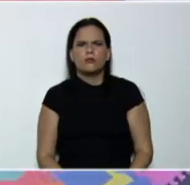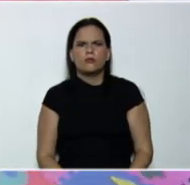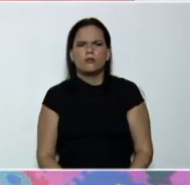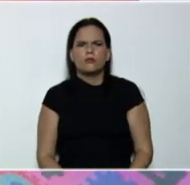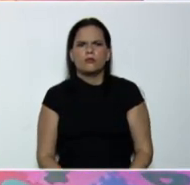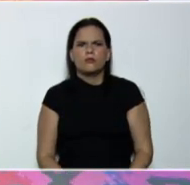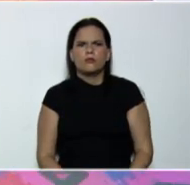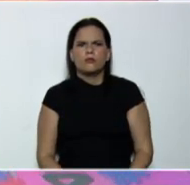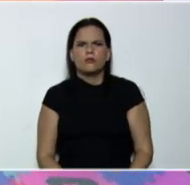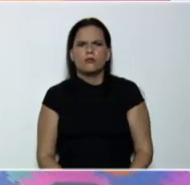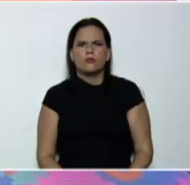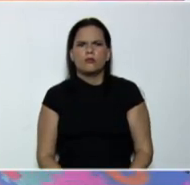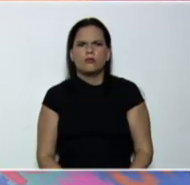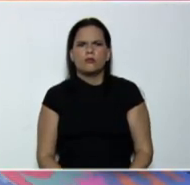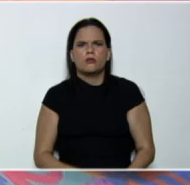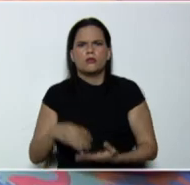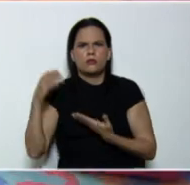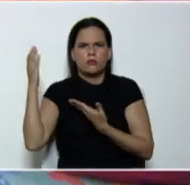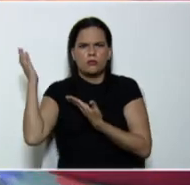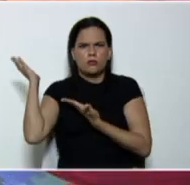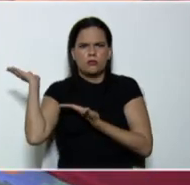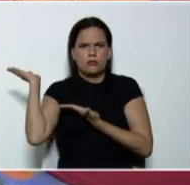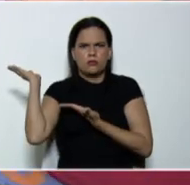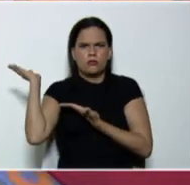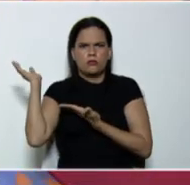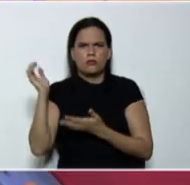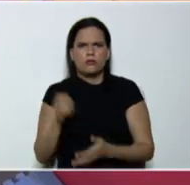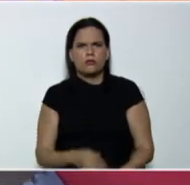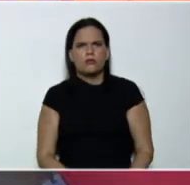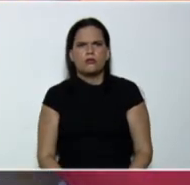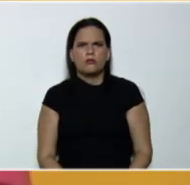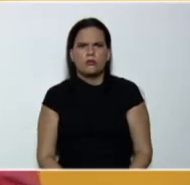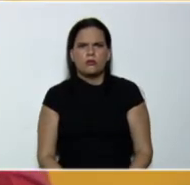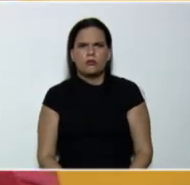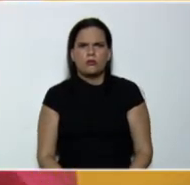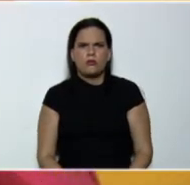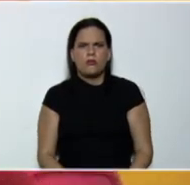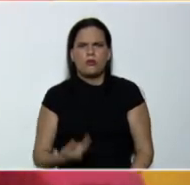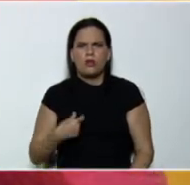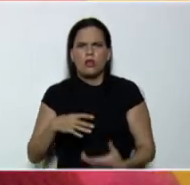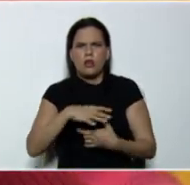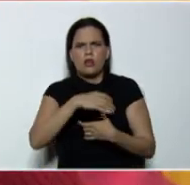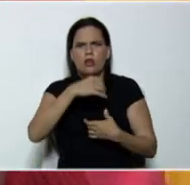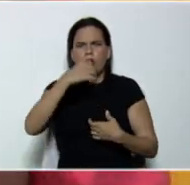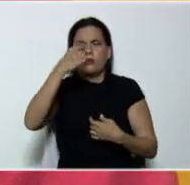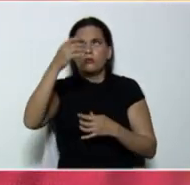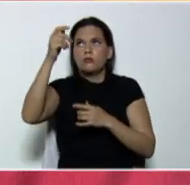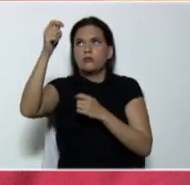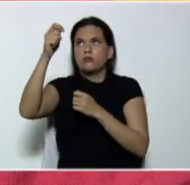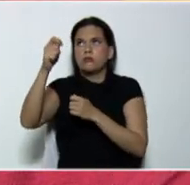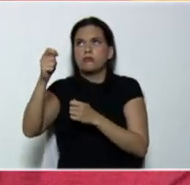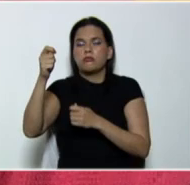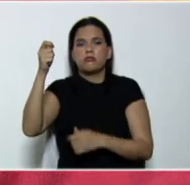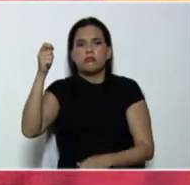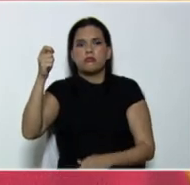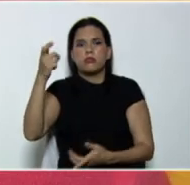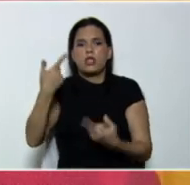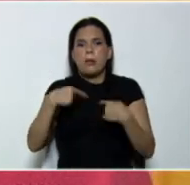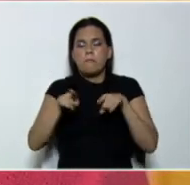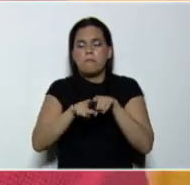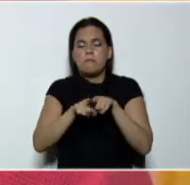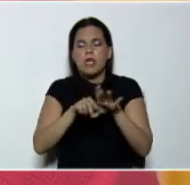Acá también pueden apreciar este globo. Aquí se utilizó también